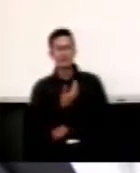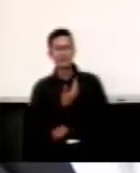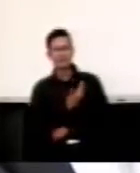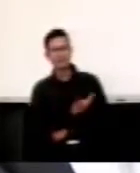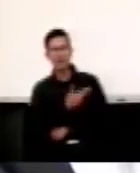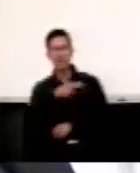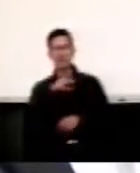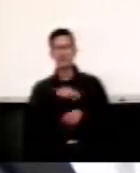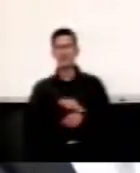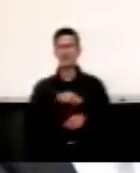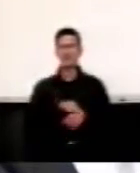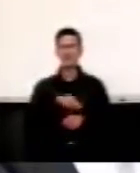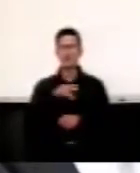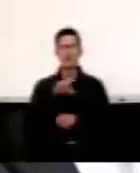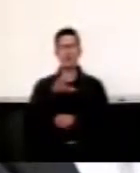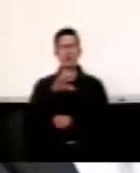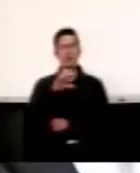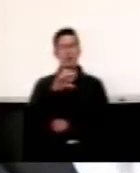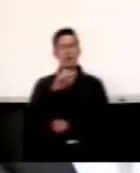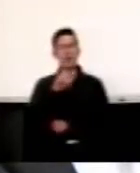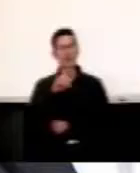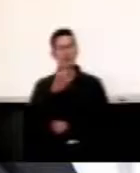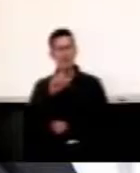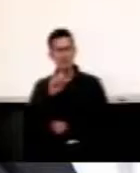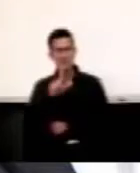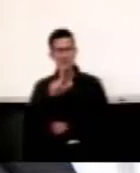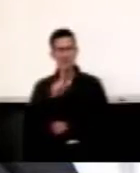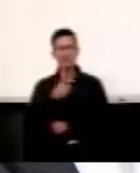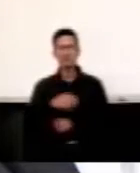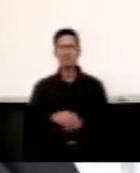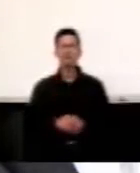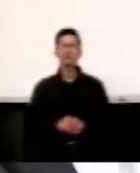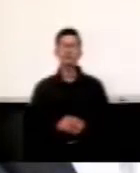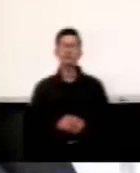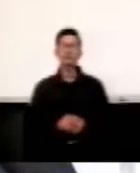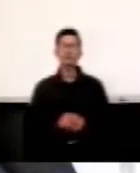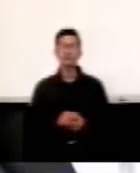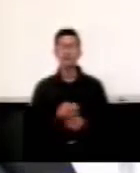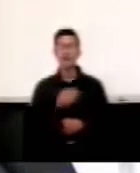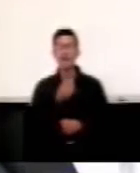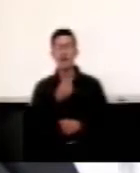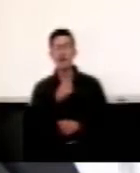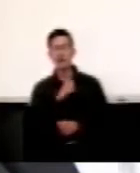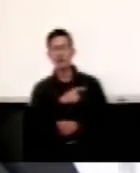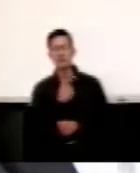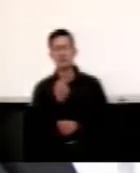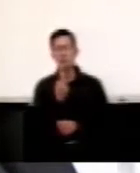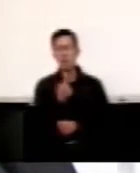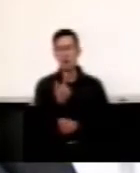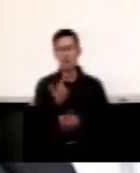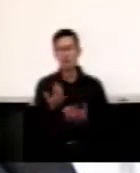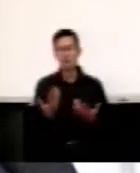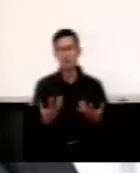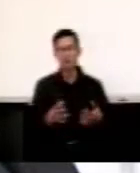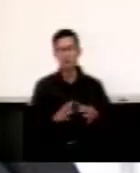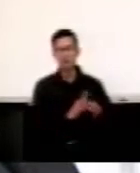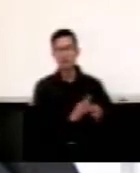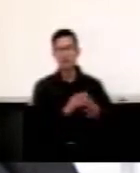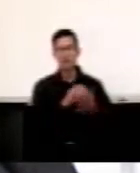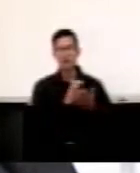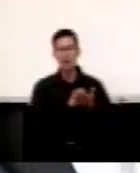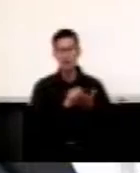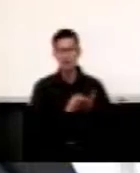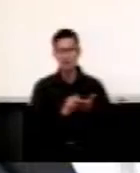al doctor O'Neill Díaz Jiménez, quien es, como ya se comentó, uno de los autores, coautores de esta obra del